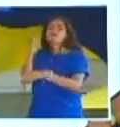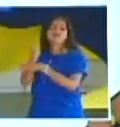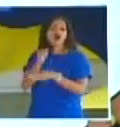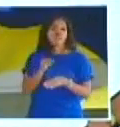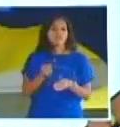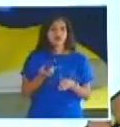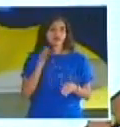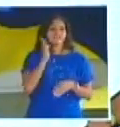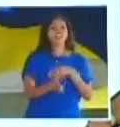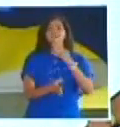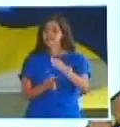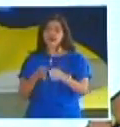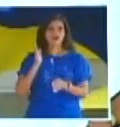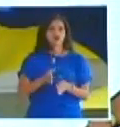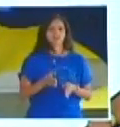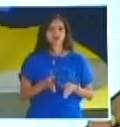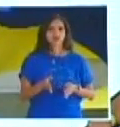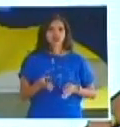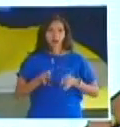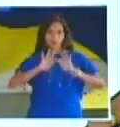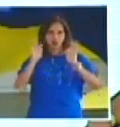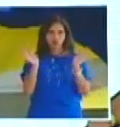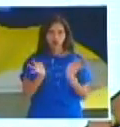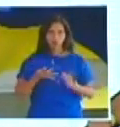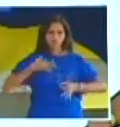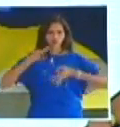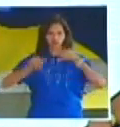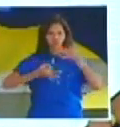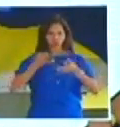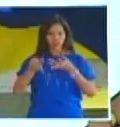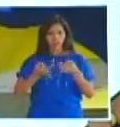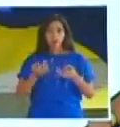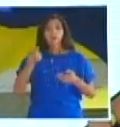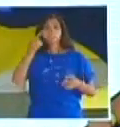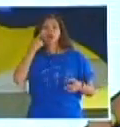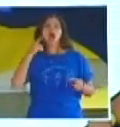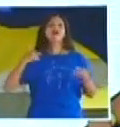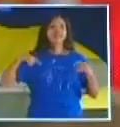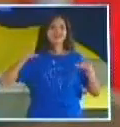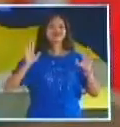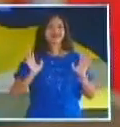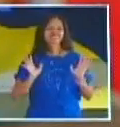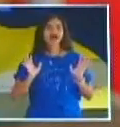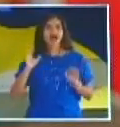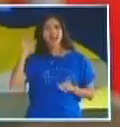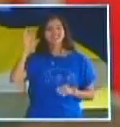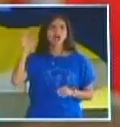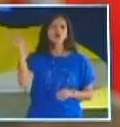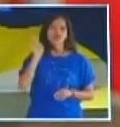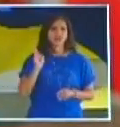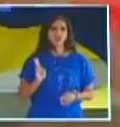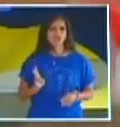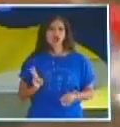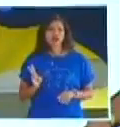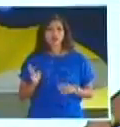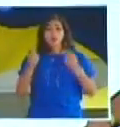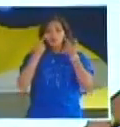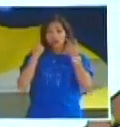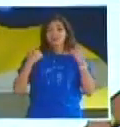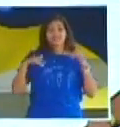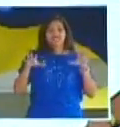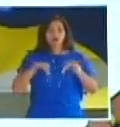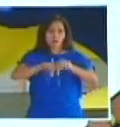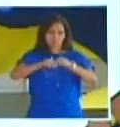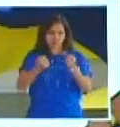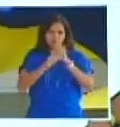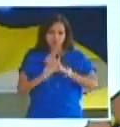las supuestas sanciones como formas de presión para ver si quiebran al Estado venezolano, para ver si